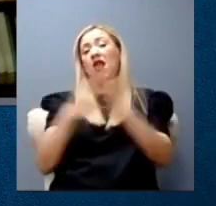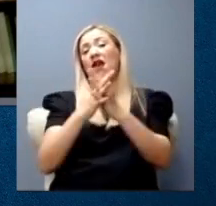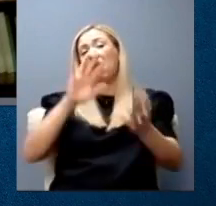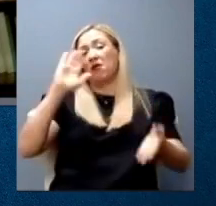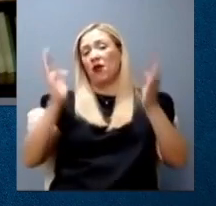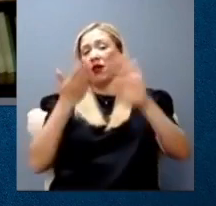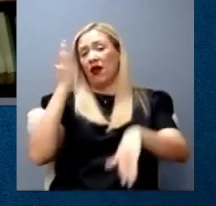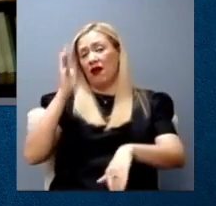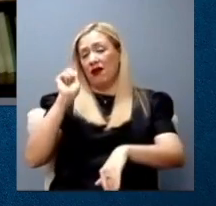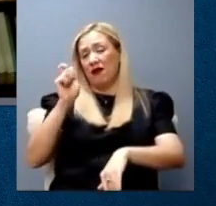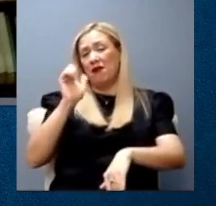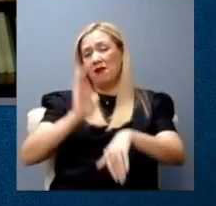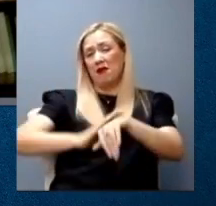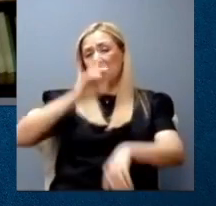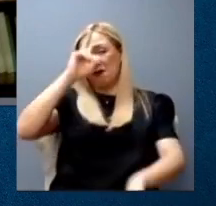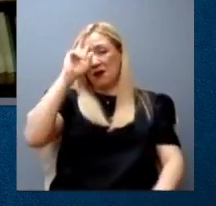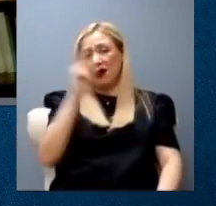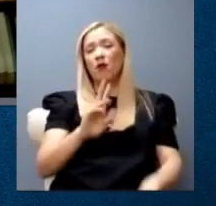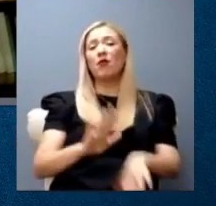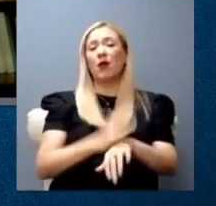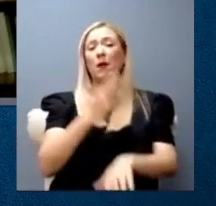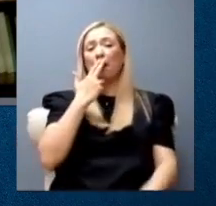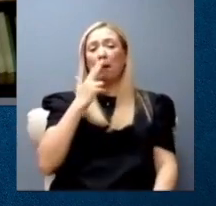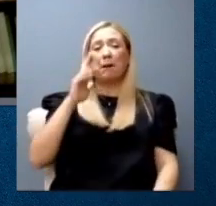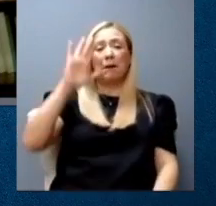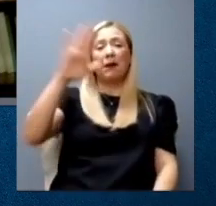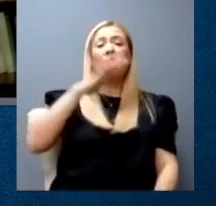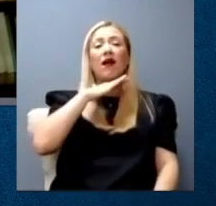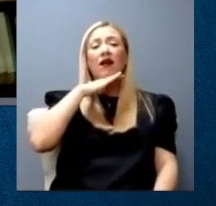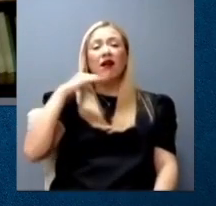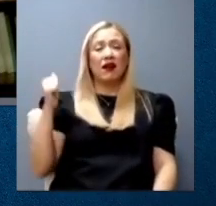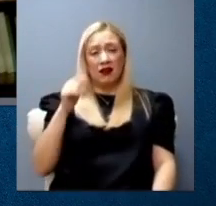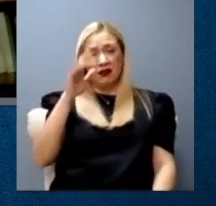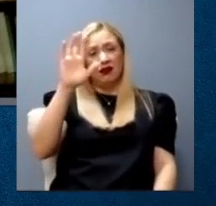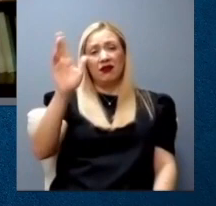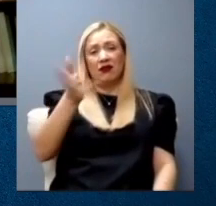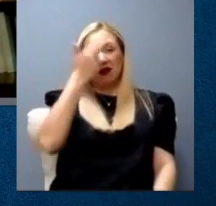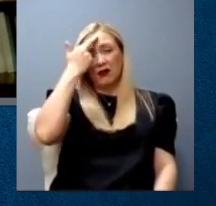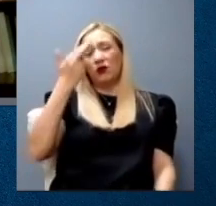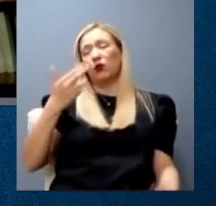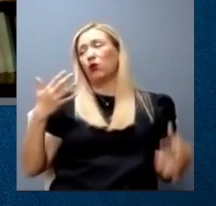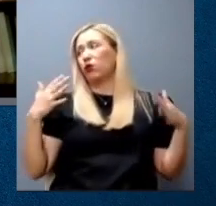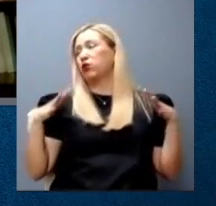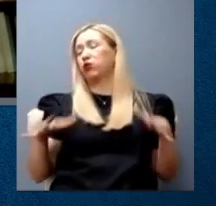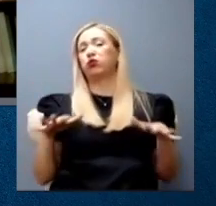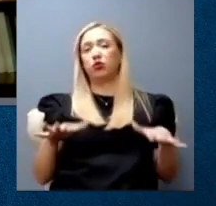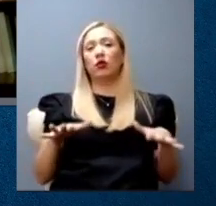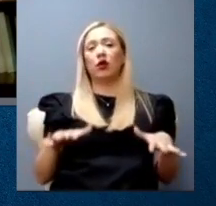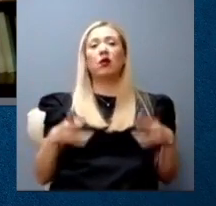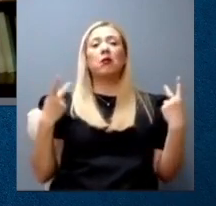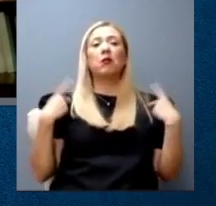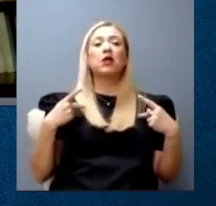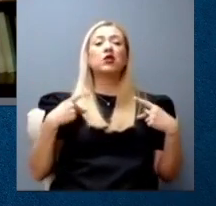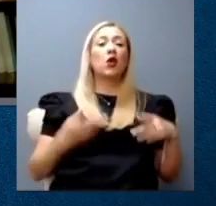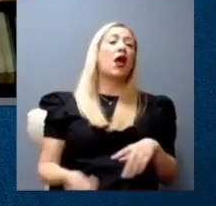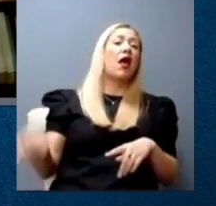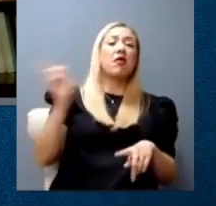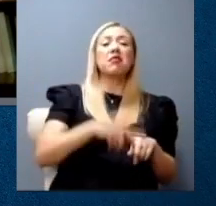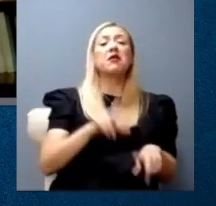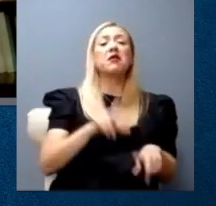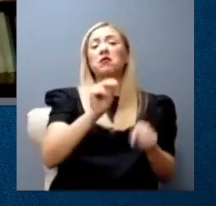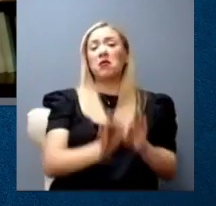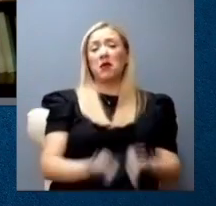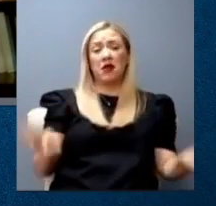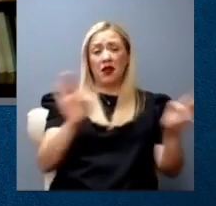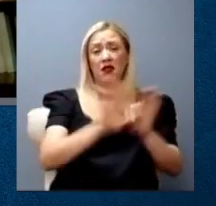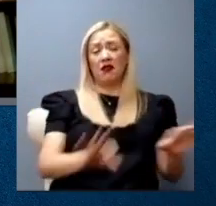Entonces, realmente antes de esto, el sujeto no jugaba un papel, el individuo no jugaba un papel